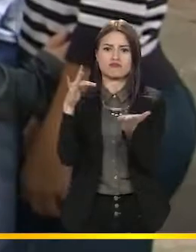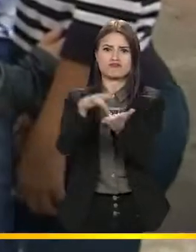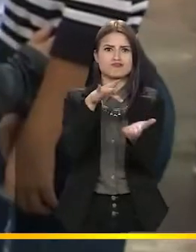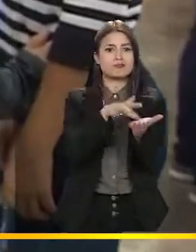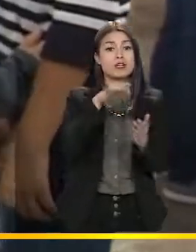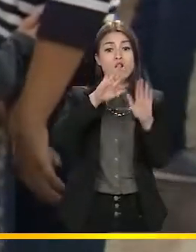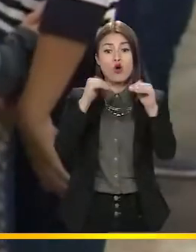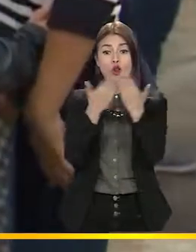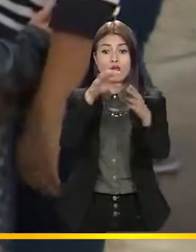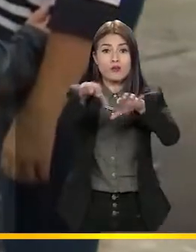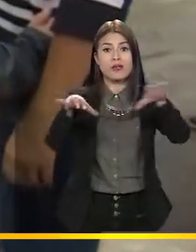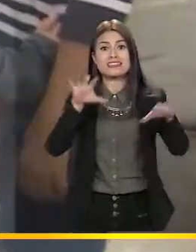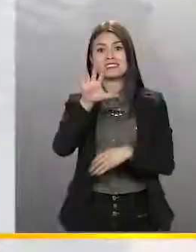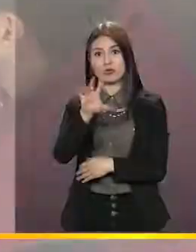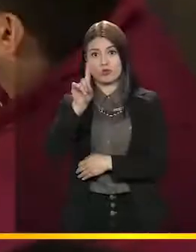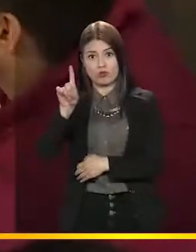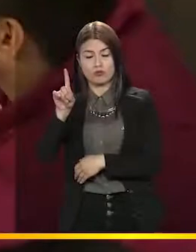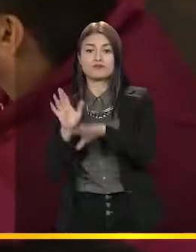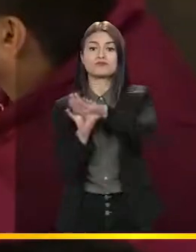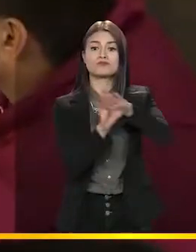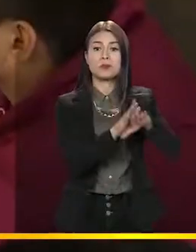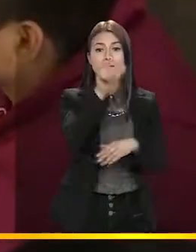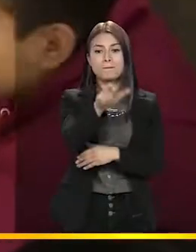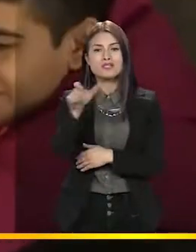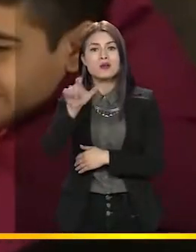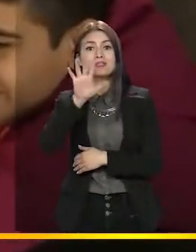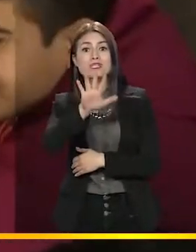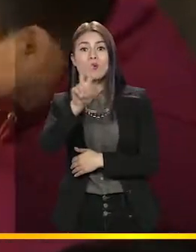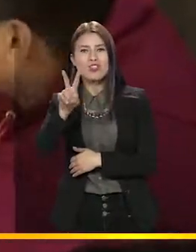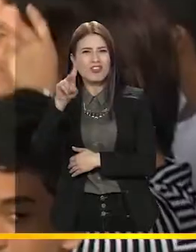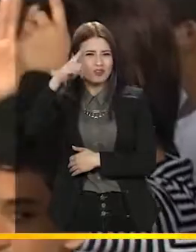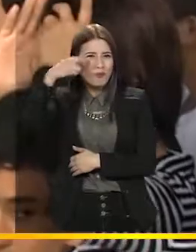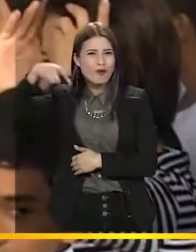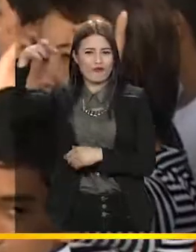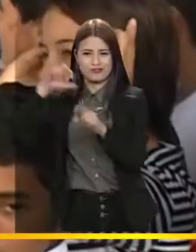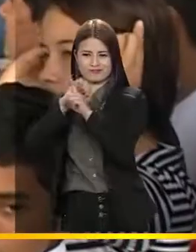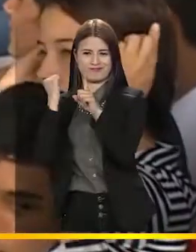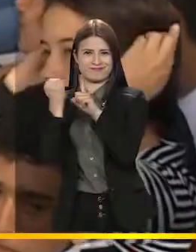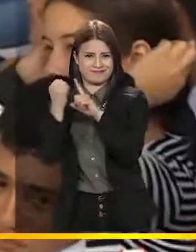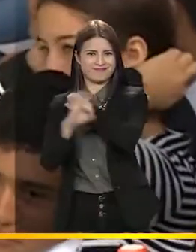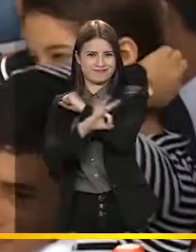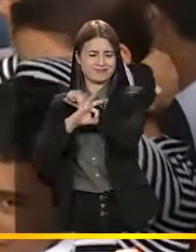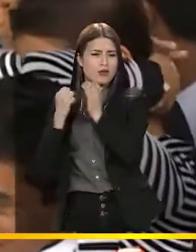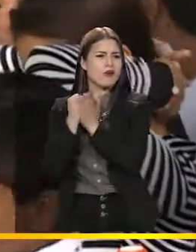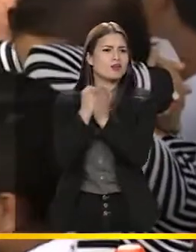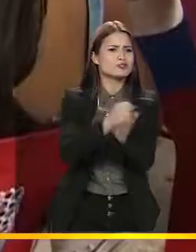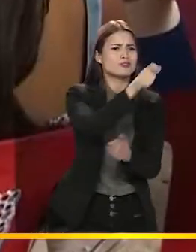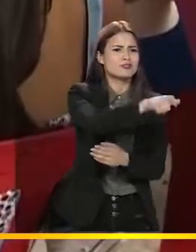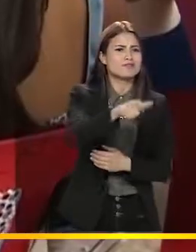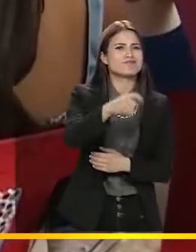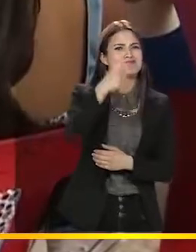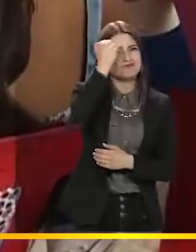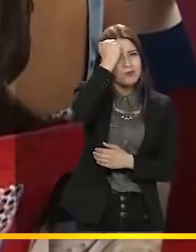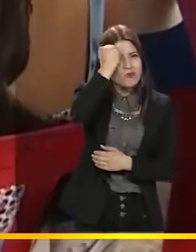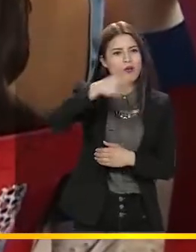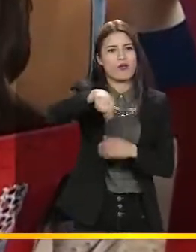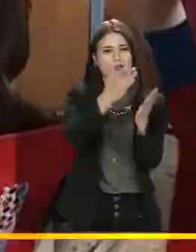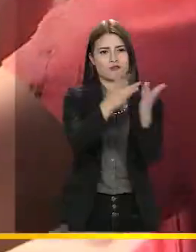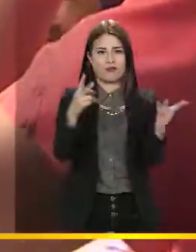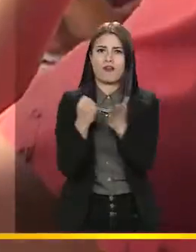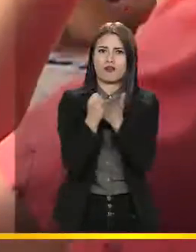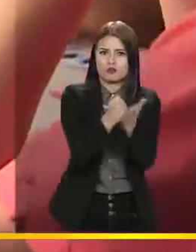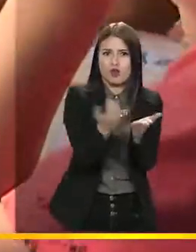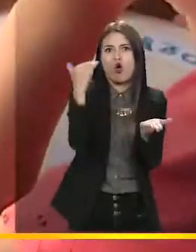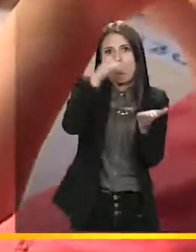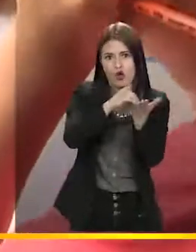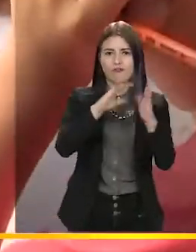en 51 sedes educativas. 52 profesionales psicosociales acompañaron a maestros y estudiantes en el regreso